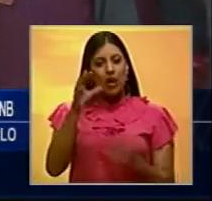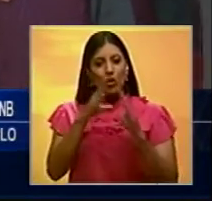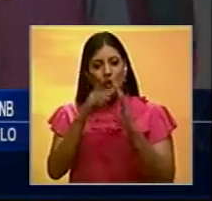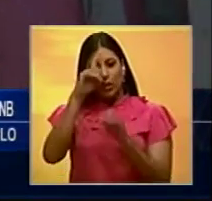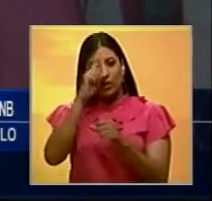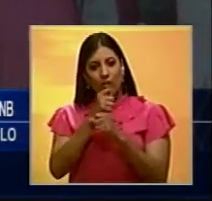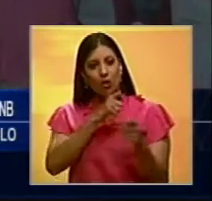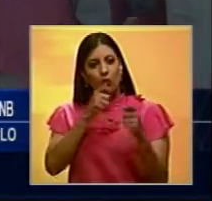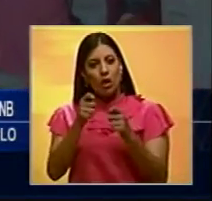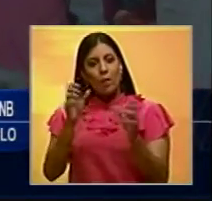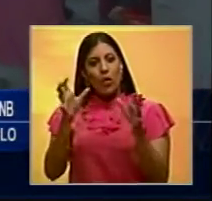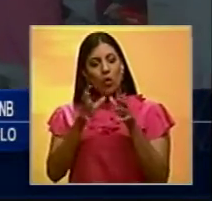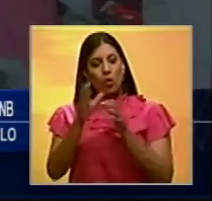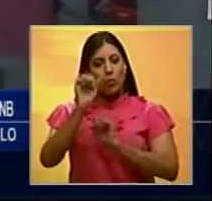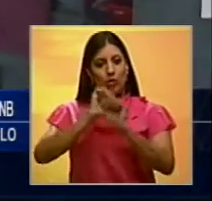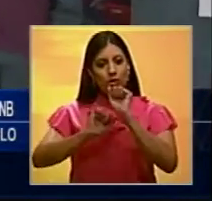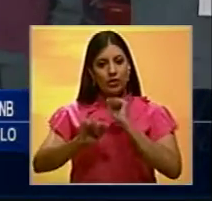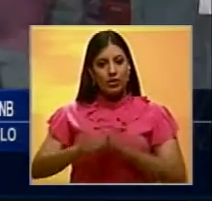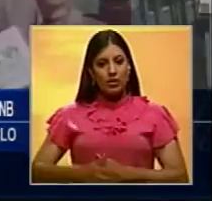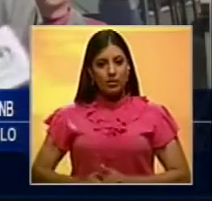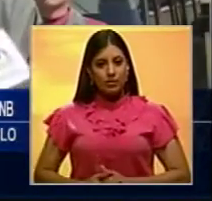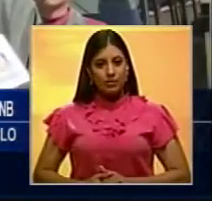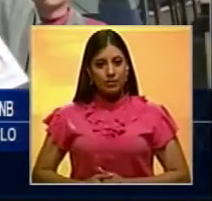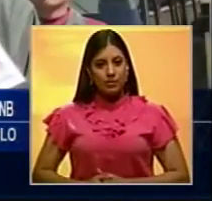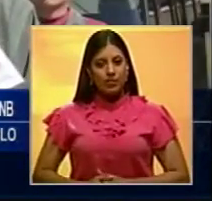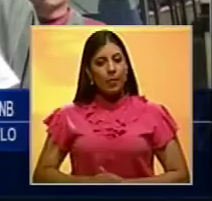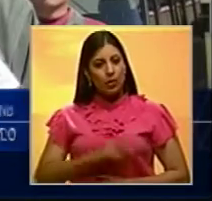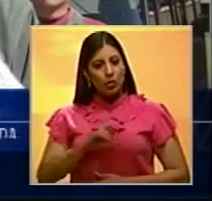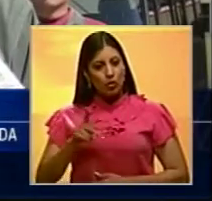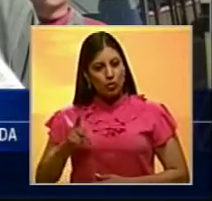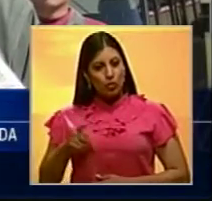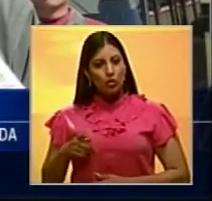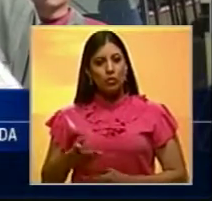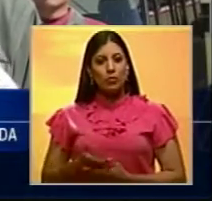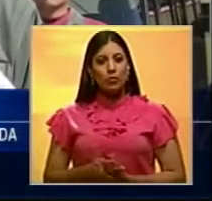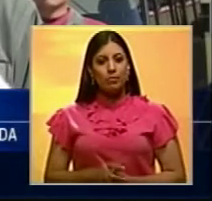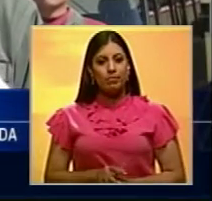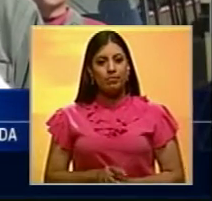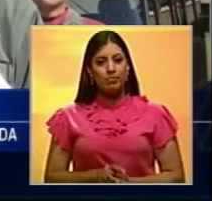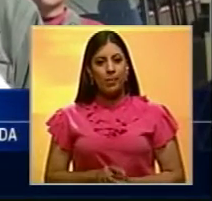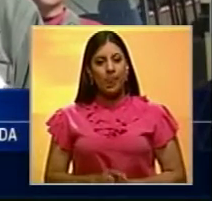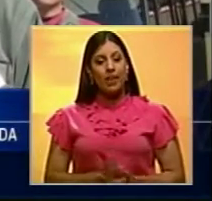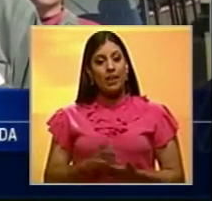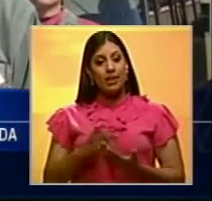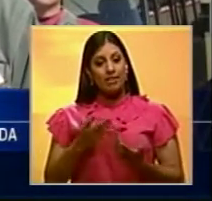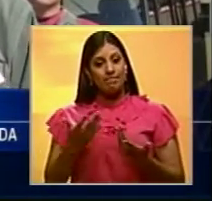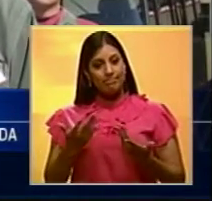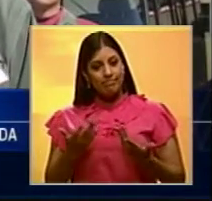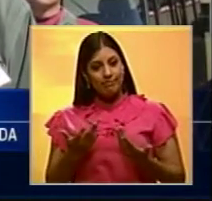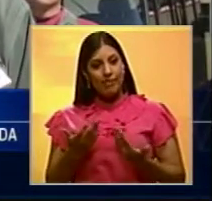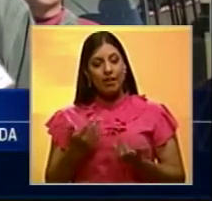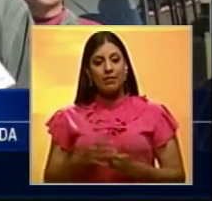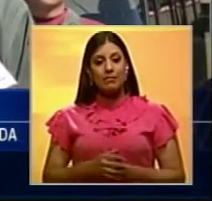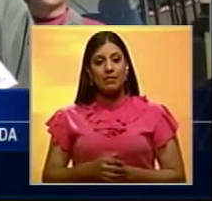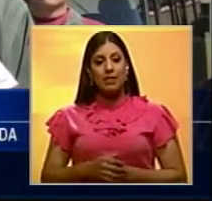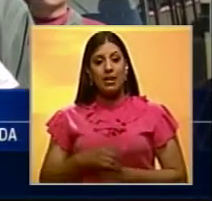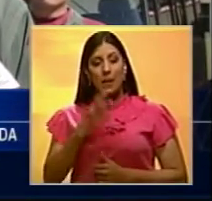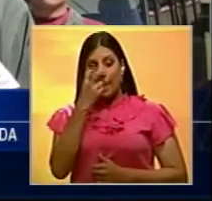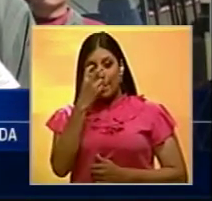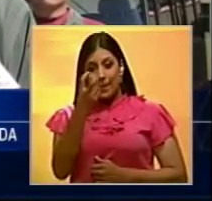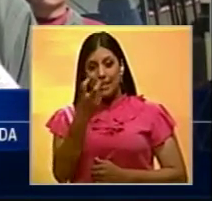bienes asignados al sector defensa. Hemos dado, a través de las